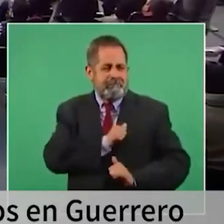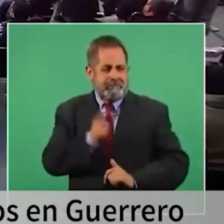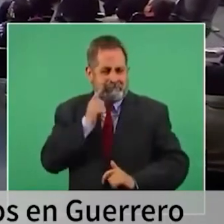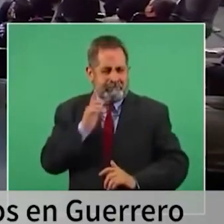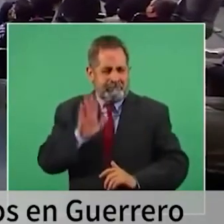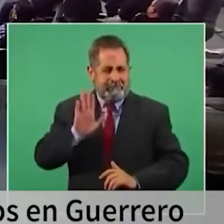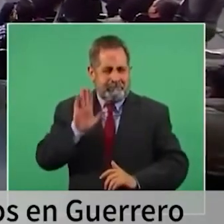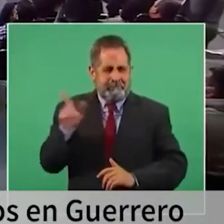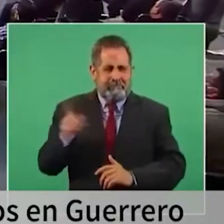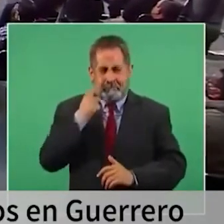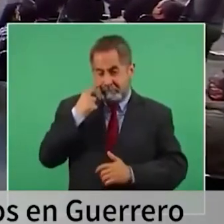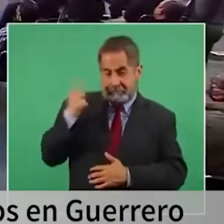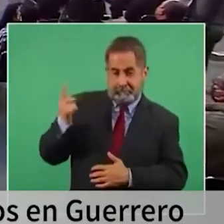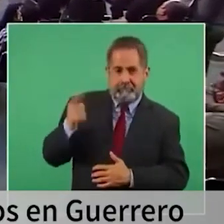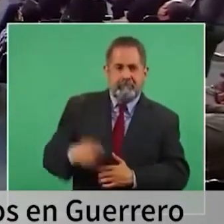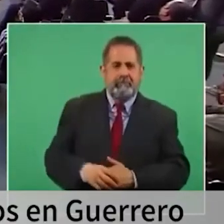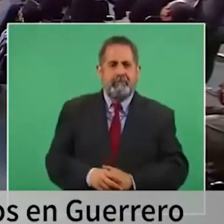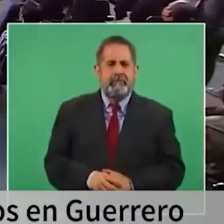verano